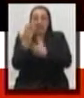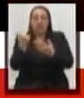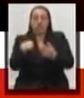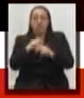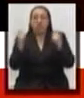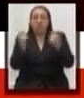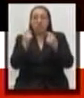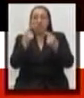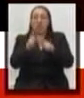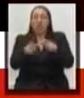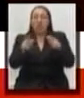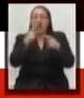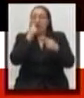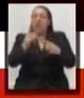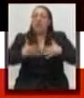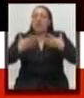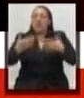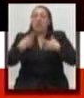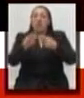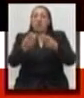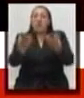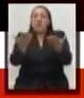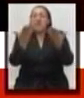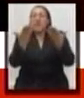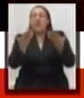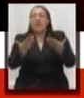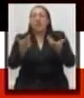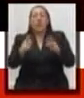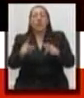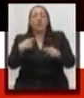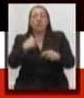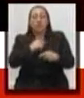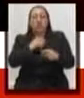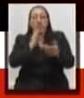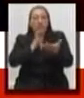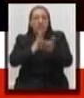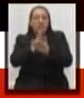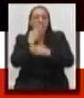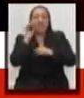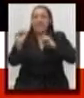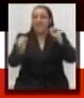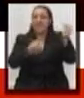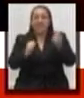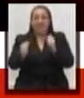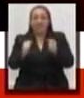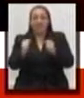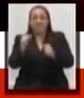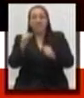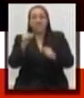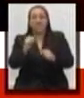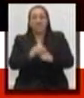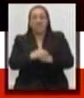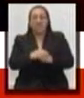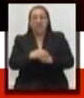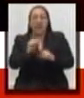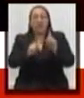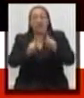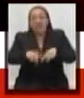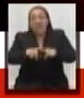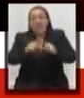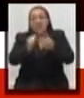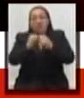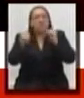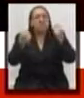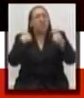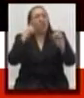celebramos la atmósfera y el ánimo que ustedes provocan cuando atraviesan inquietos y laboriosos, tal vez con rebeldía